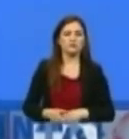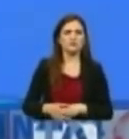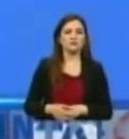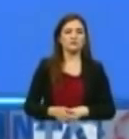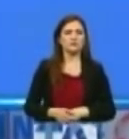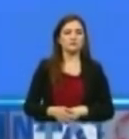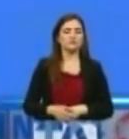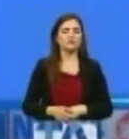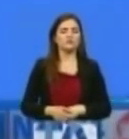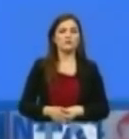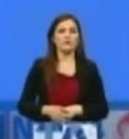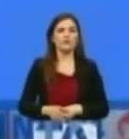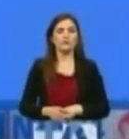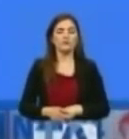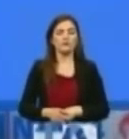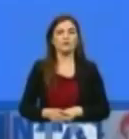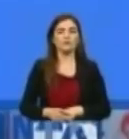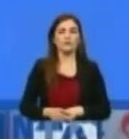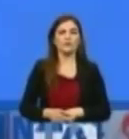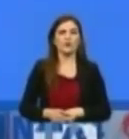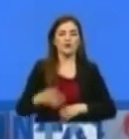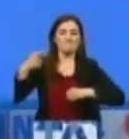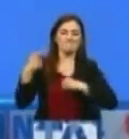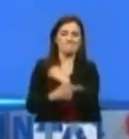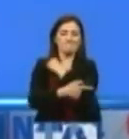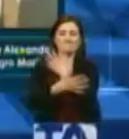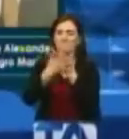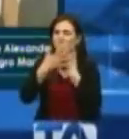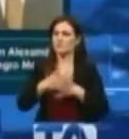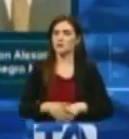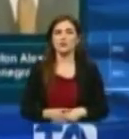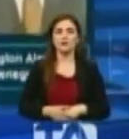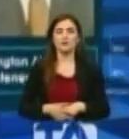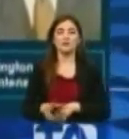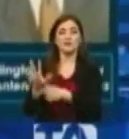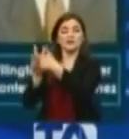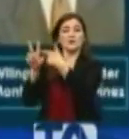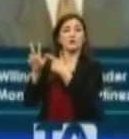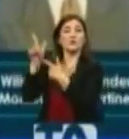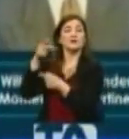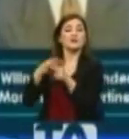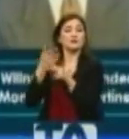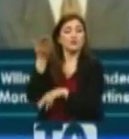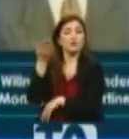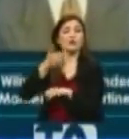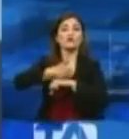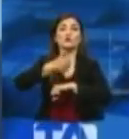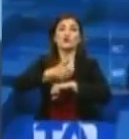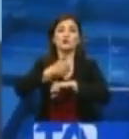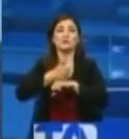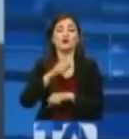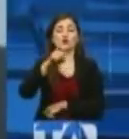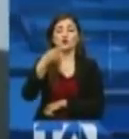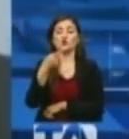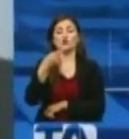justicia y sean objeto de condenas ejemplarizantes. Los 3 funcionarios fueron identificados por las autoridades como